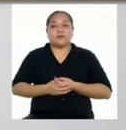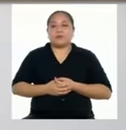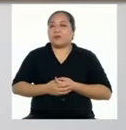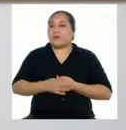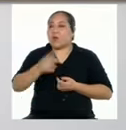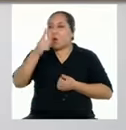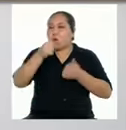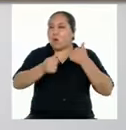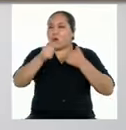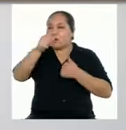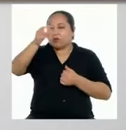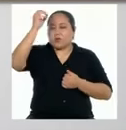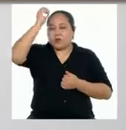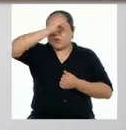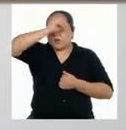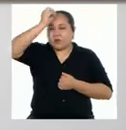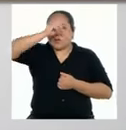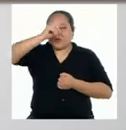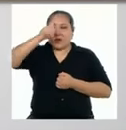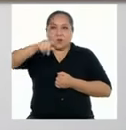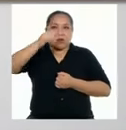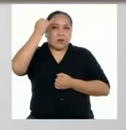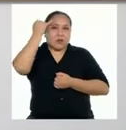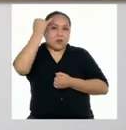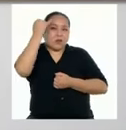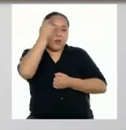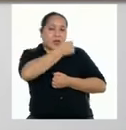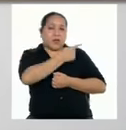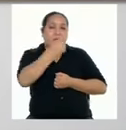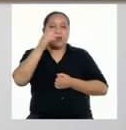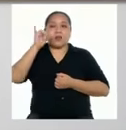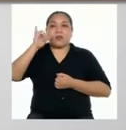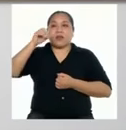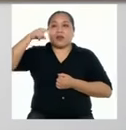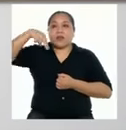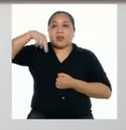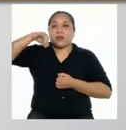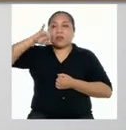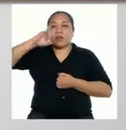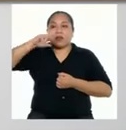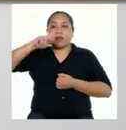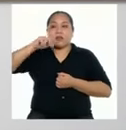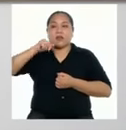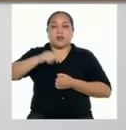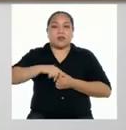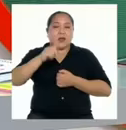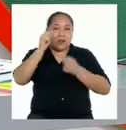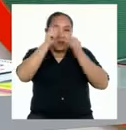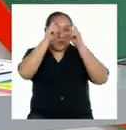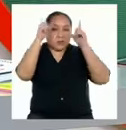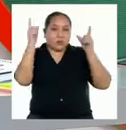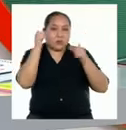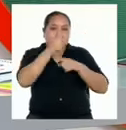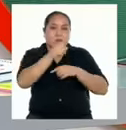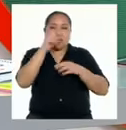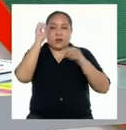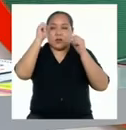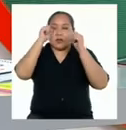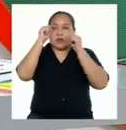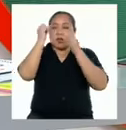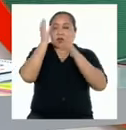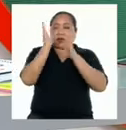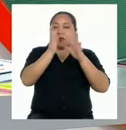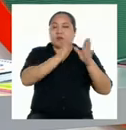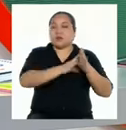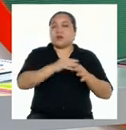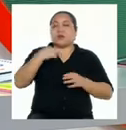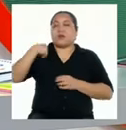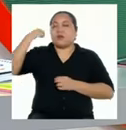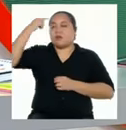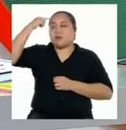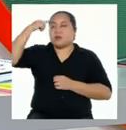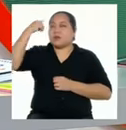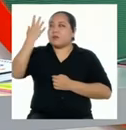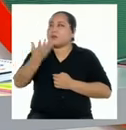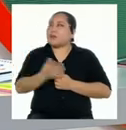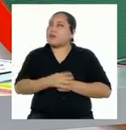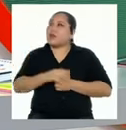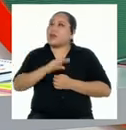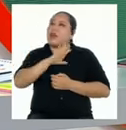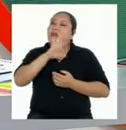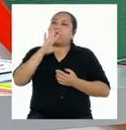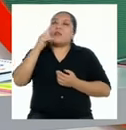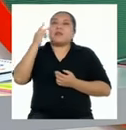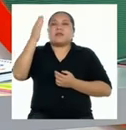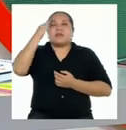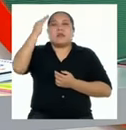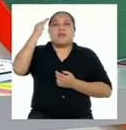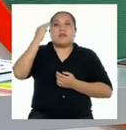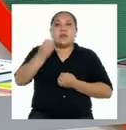¿Qué opinan de la propuesta de Yanira? ¿Ha captado su atención? Yo creo que descubrir que generamos toda esa cantidad de dióxido